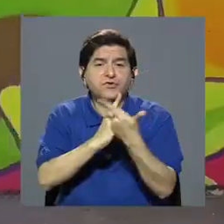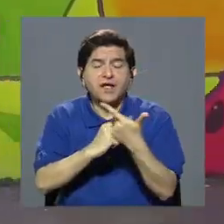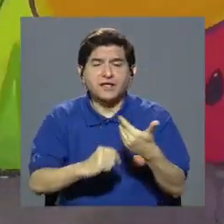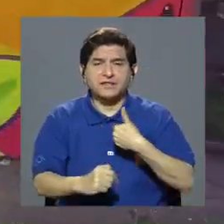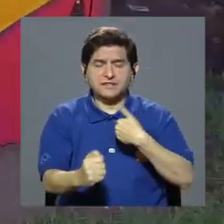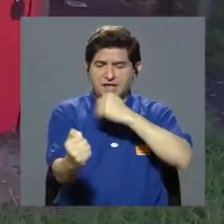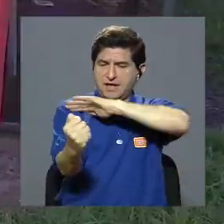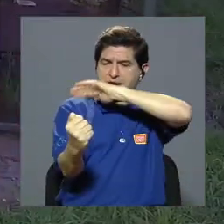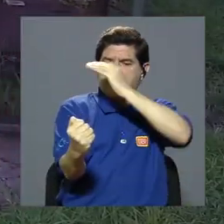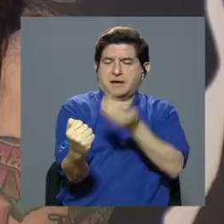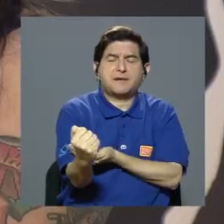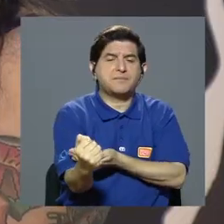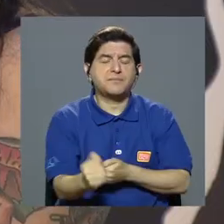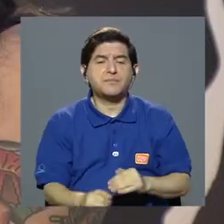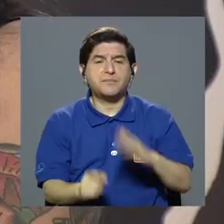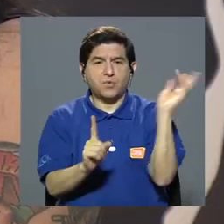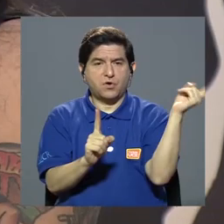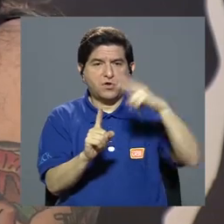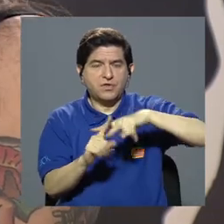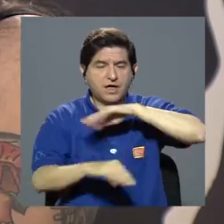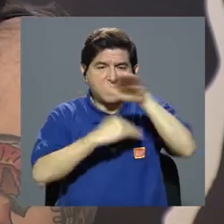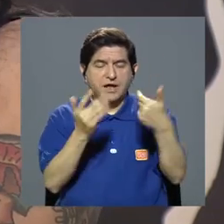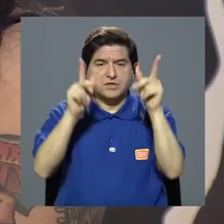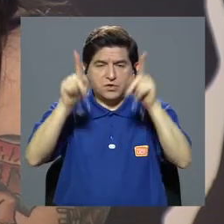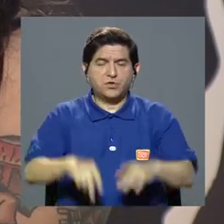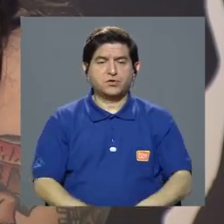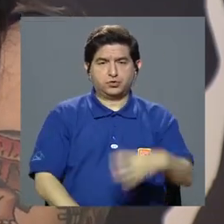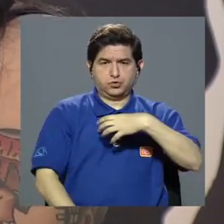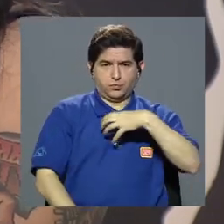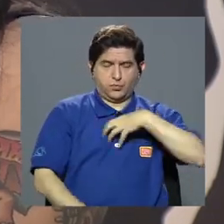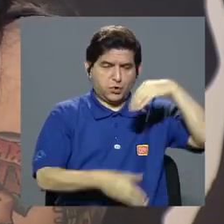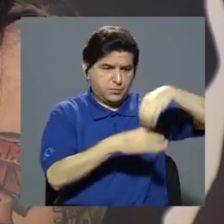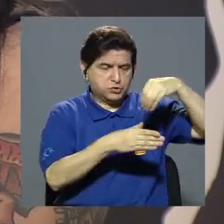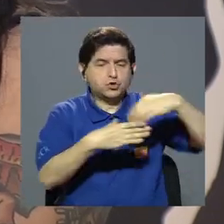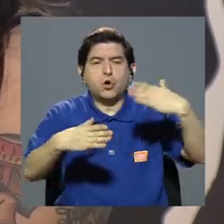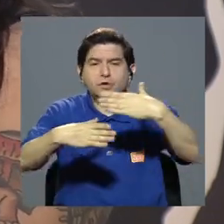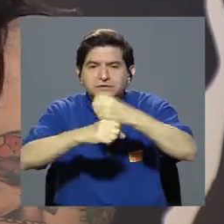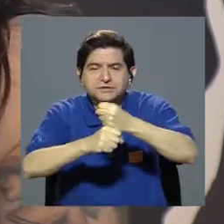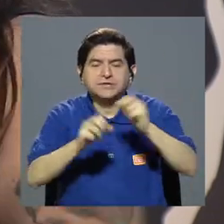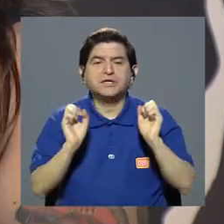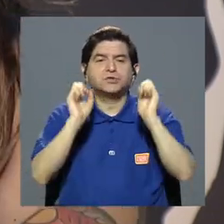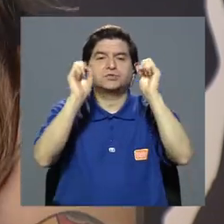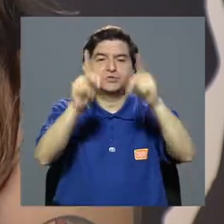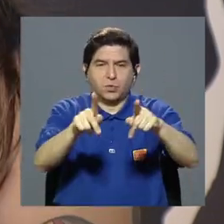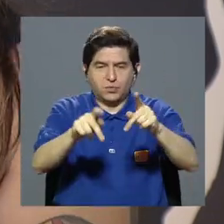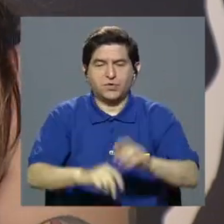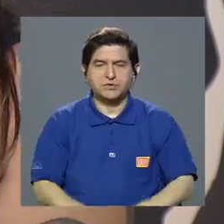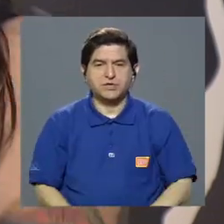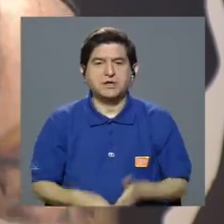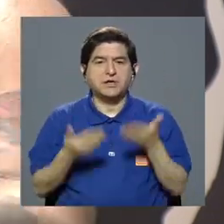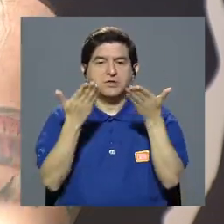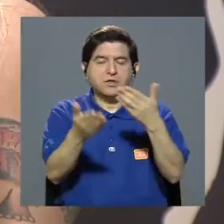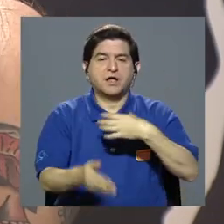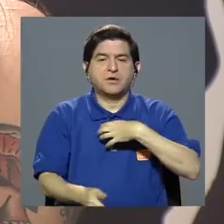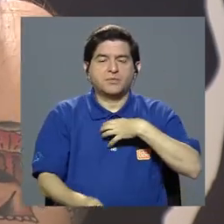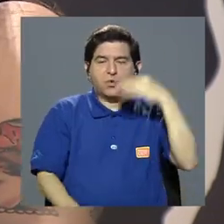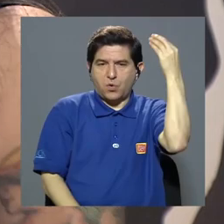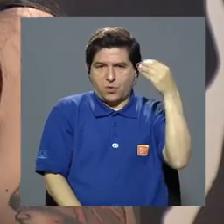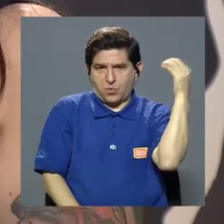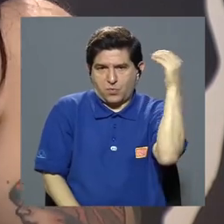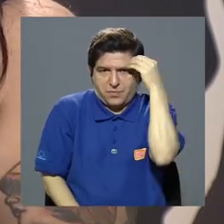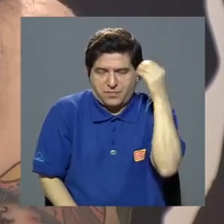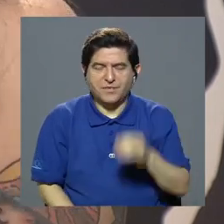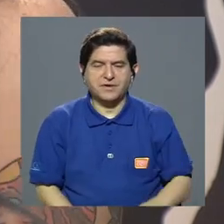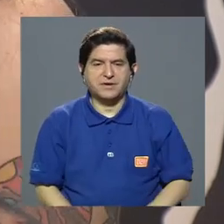lo que tiene empoderado a todo el mundo verdad la posibilidad de generar tus propios tus propios contenidos la posibilidad de dar tus propias opiniones